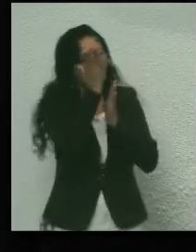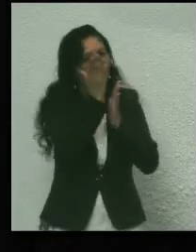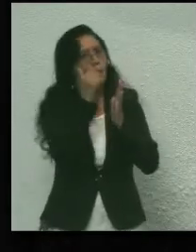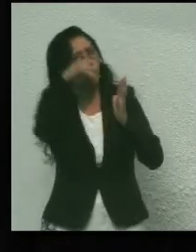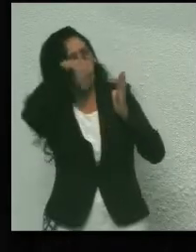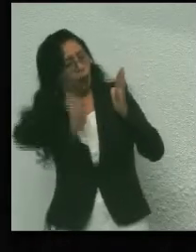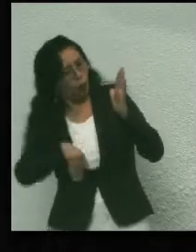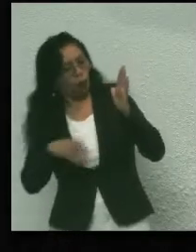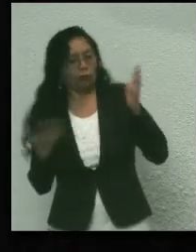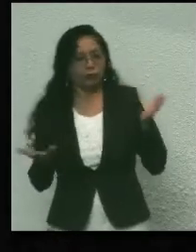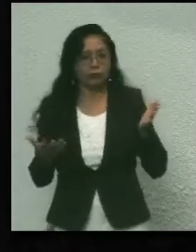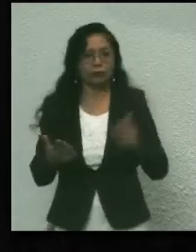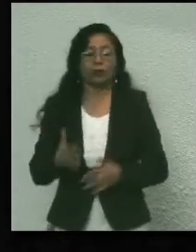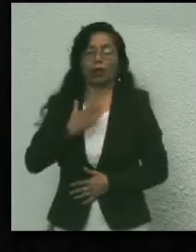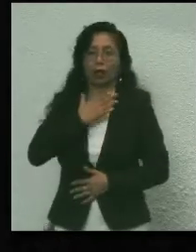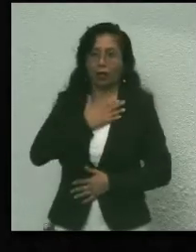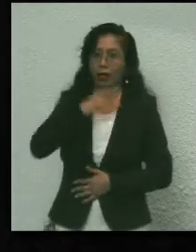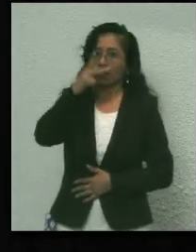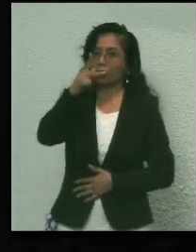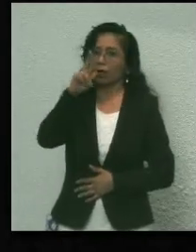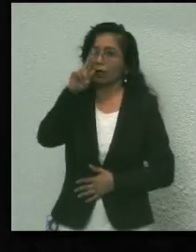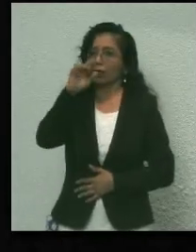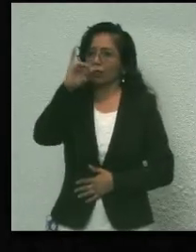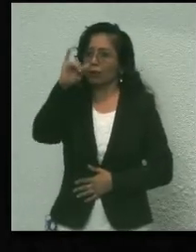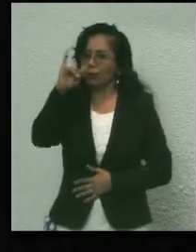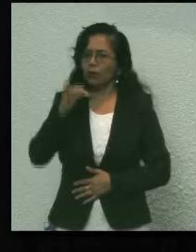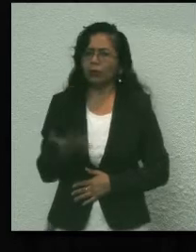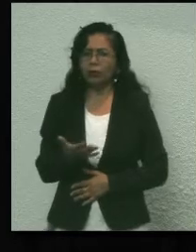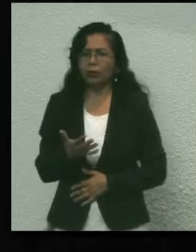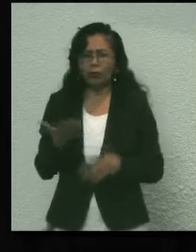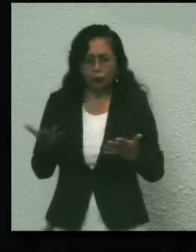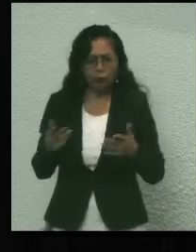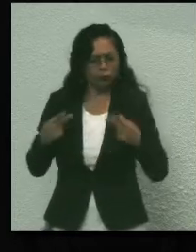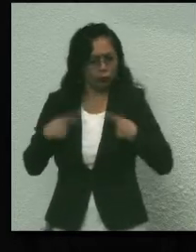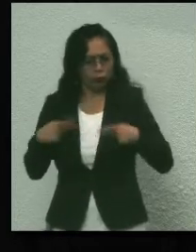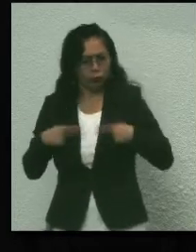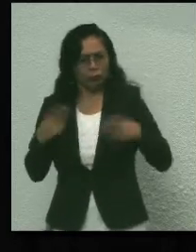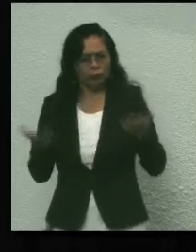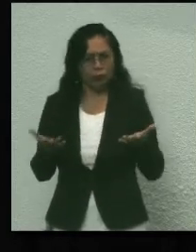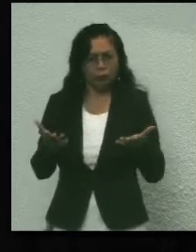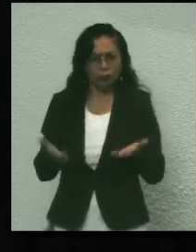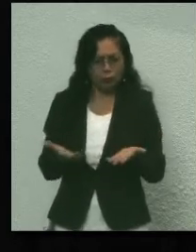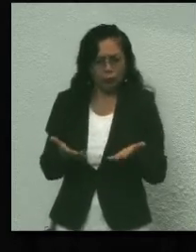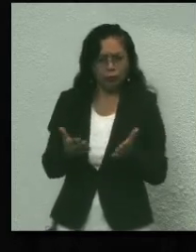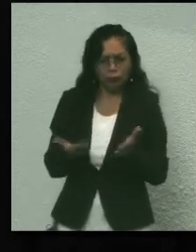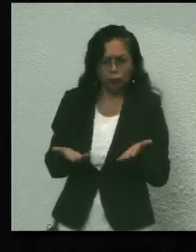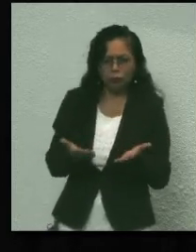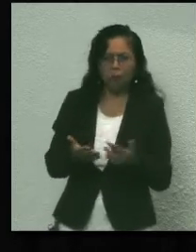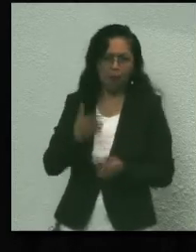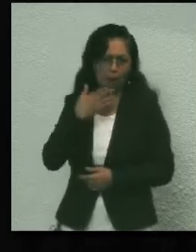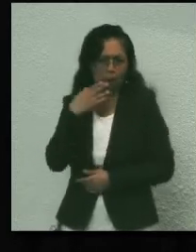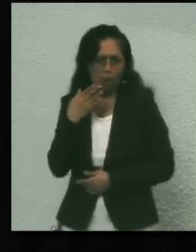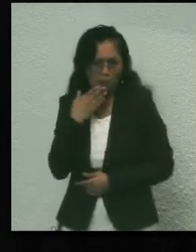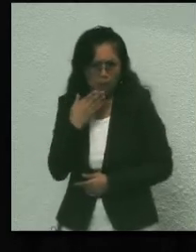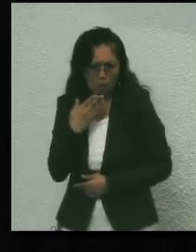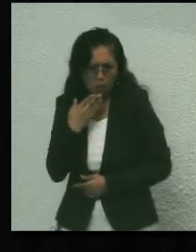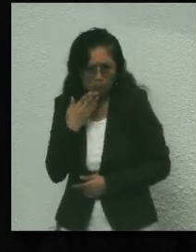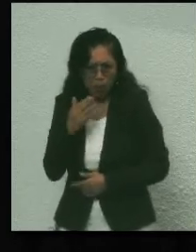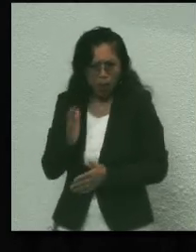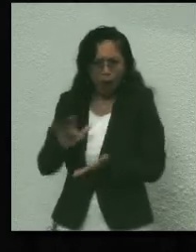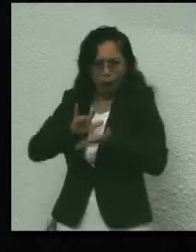PRI nos asumimos como una oposición constructiva y que se reafirma en favor del bienestar de todos los